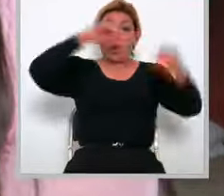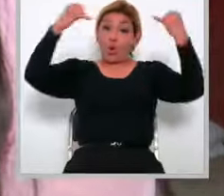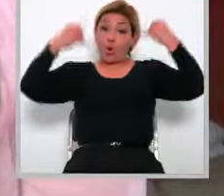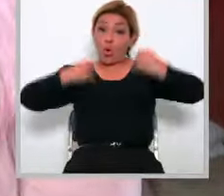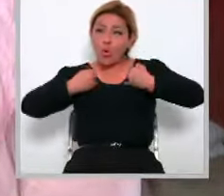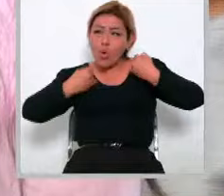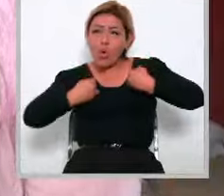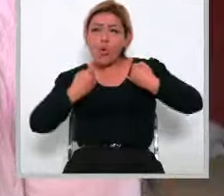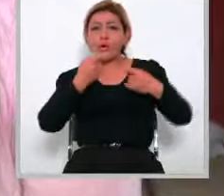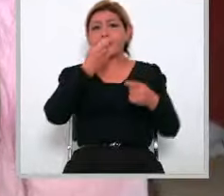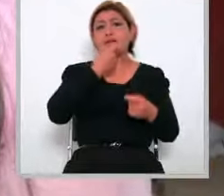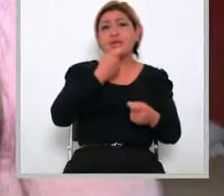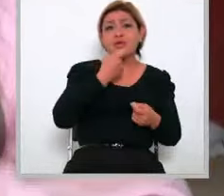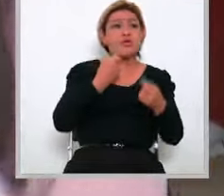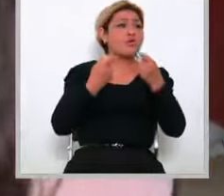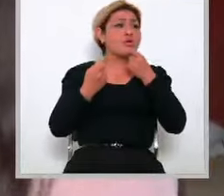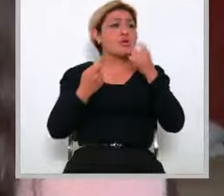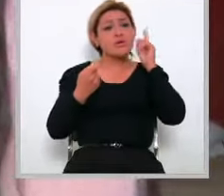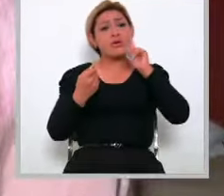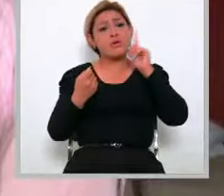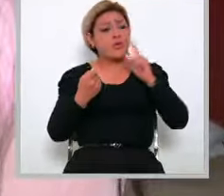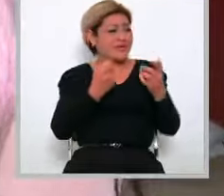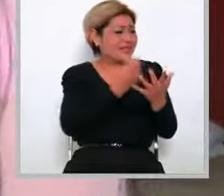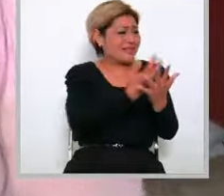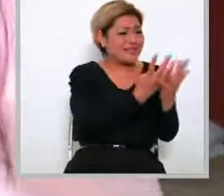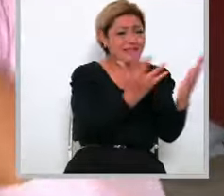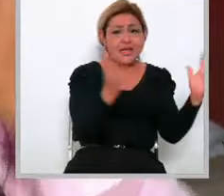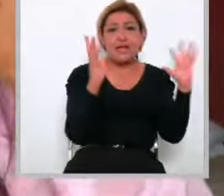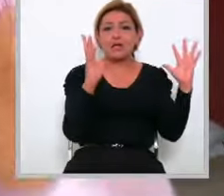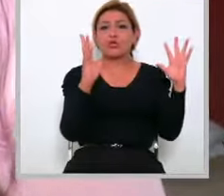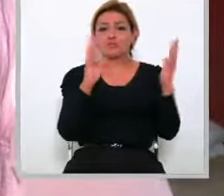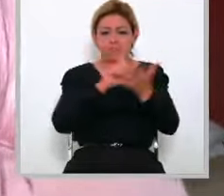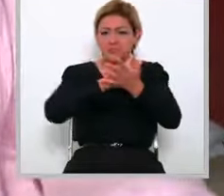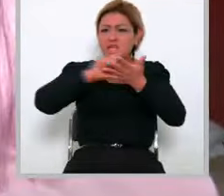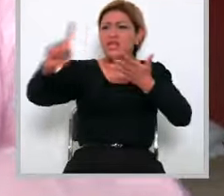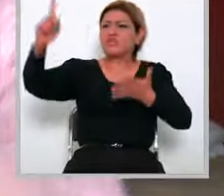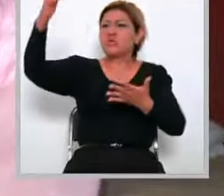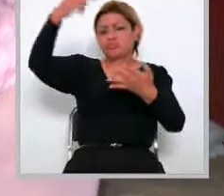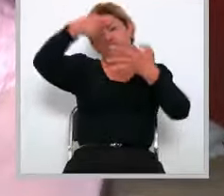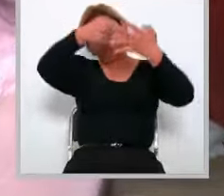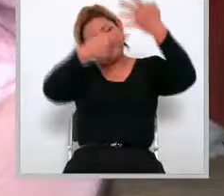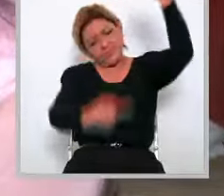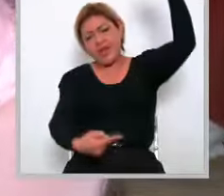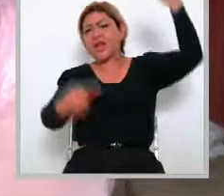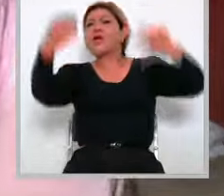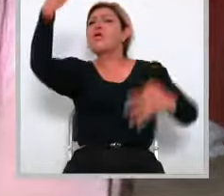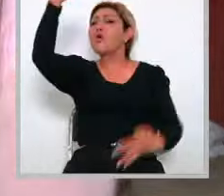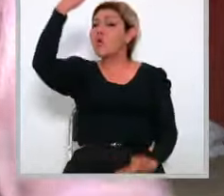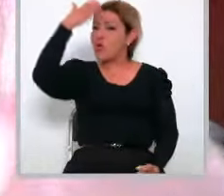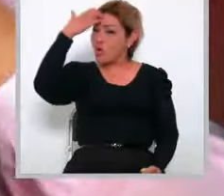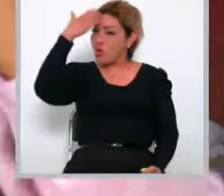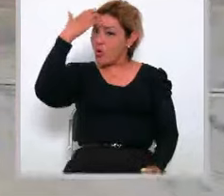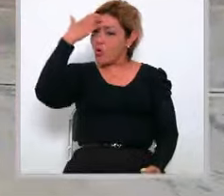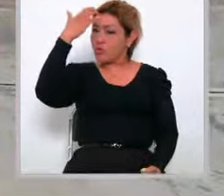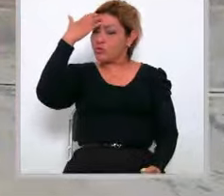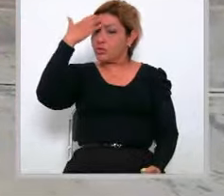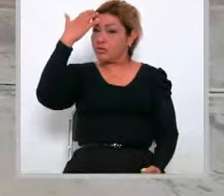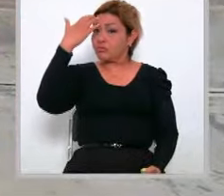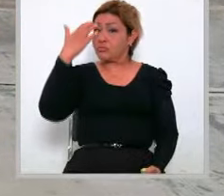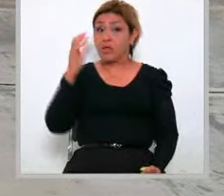violencia, algún acoso, que ellos sepan qué hacer, que ellos sepan a quién contárselo, a